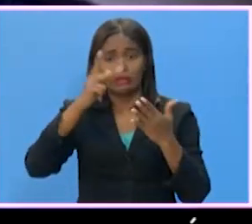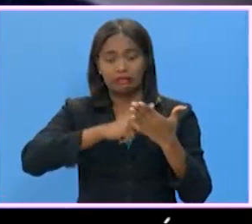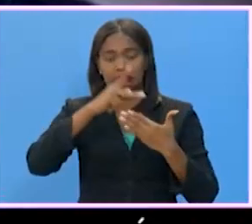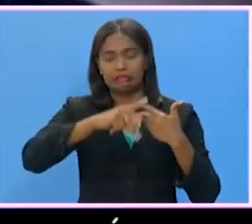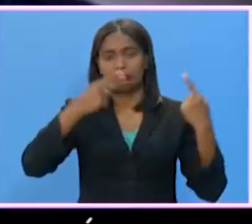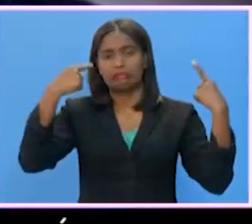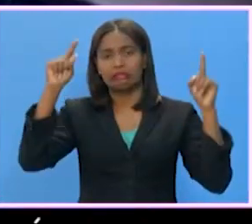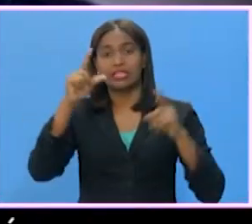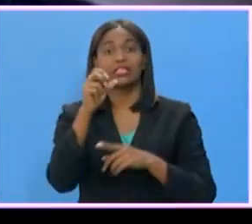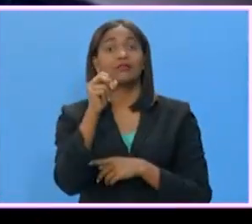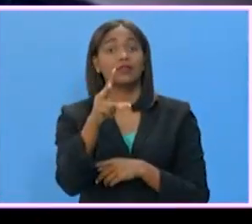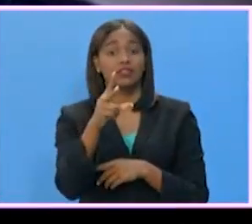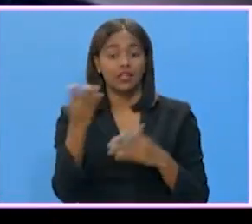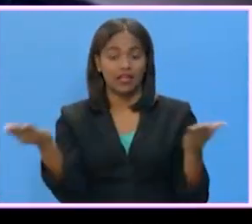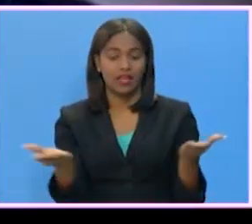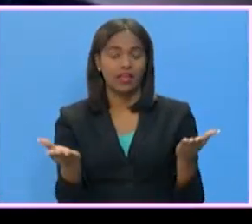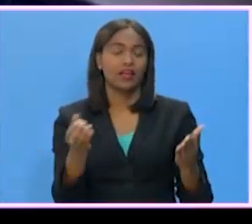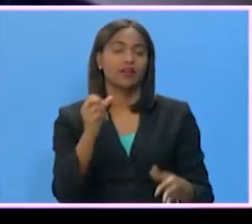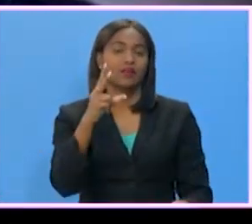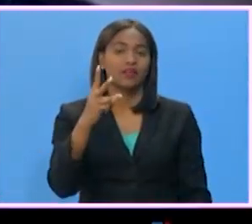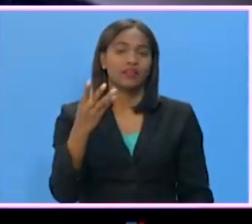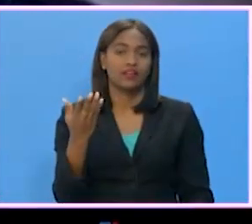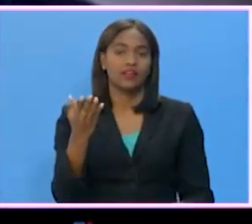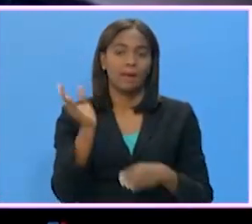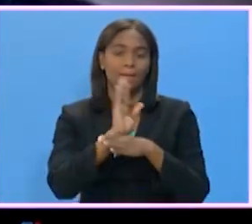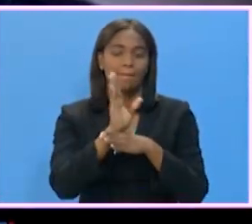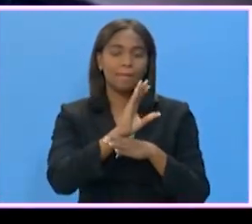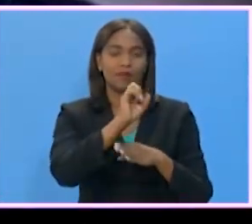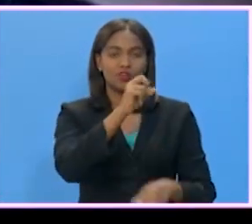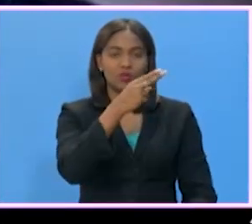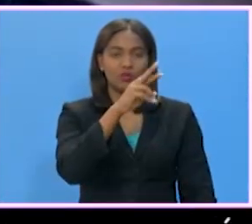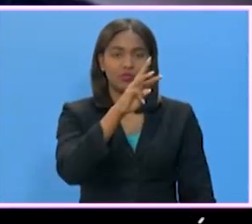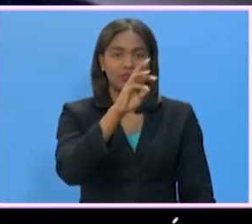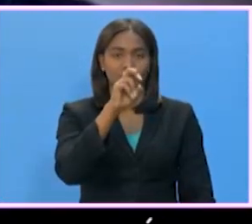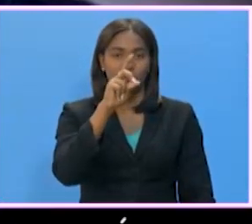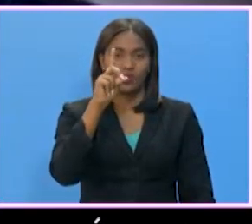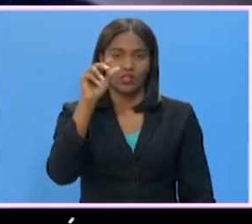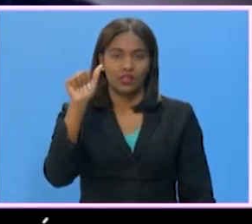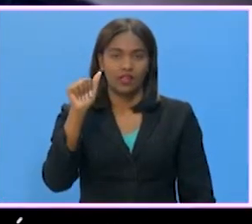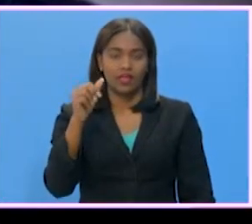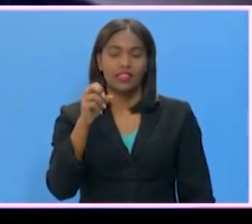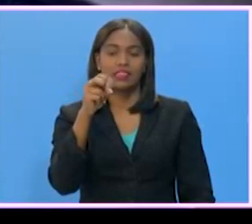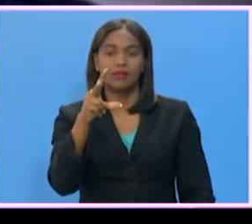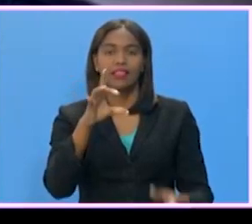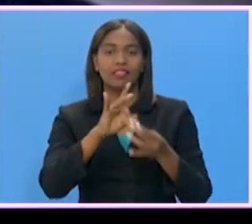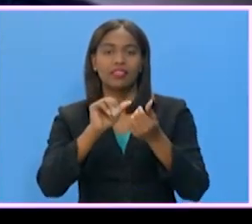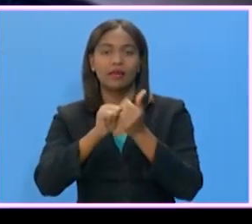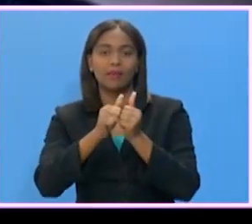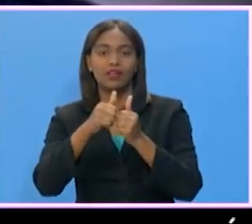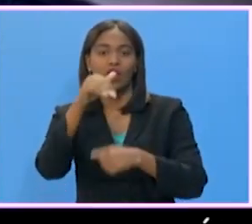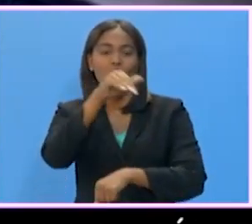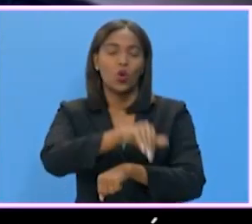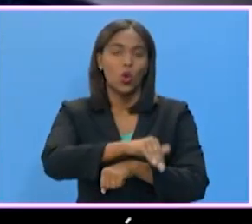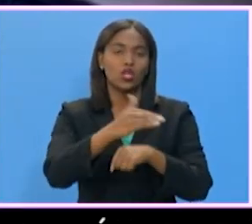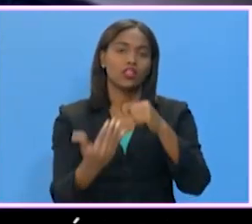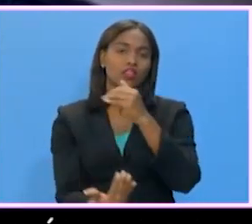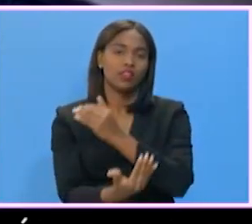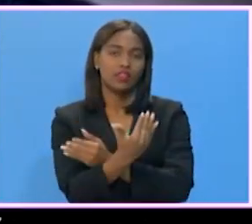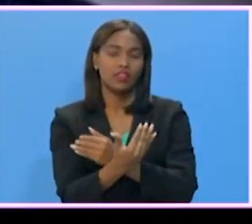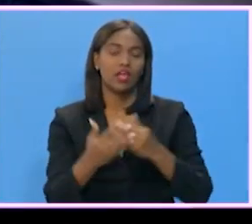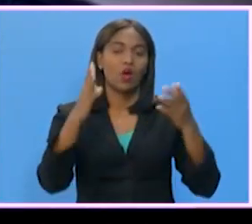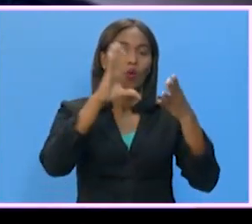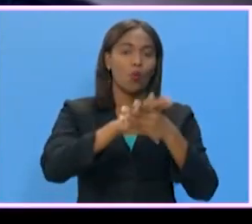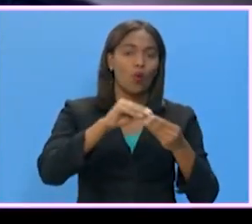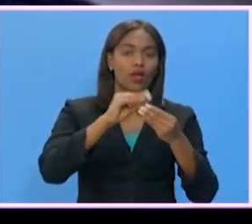exitosos programas de televisión en nuestro canal, como El Show del Mediodía, Televisa en los Deportes, Noche y Día, Cuentos